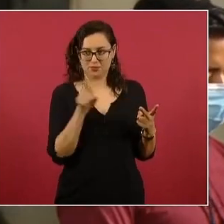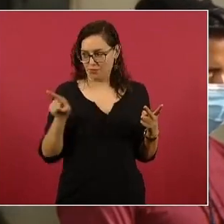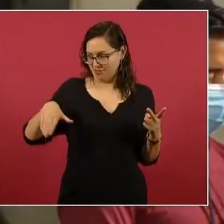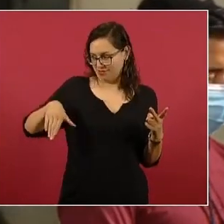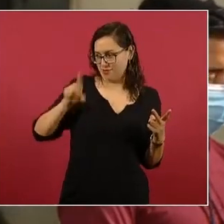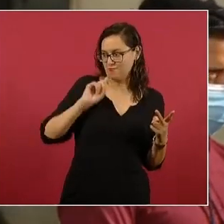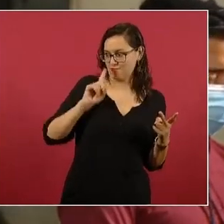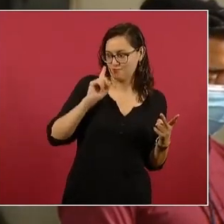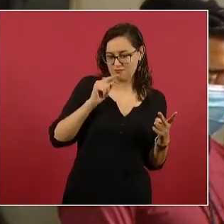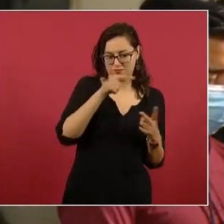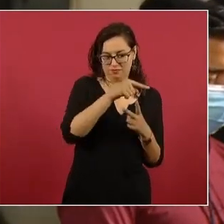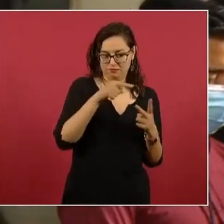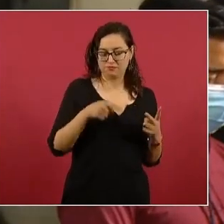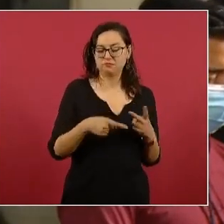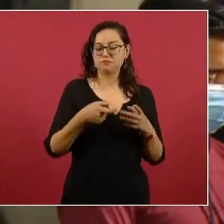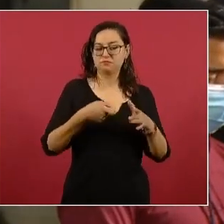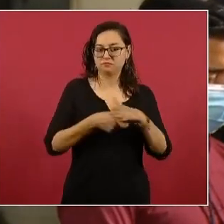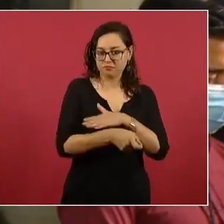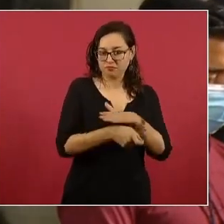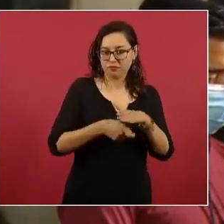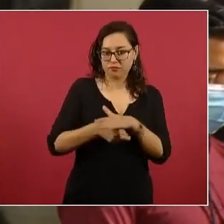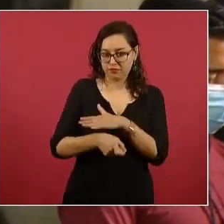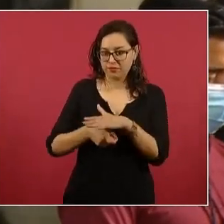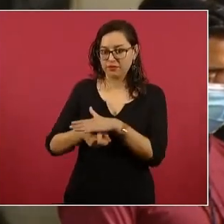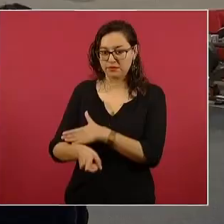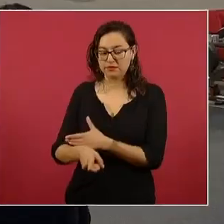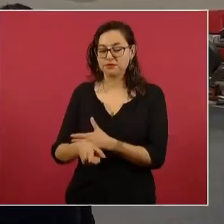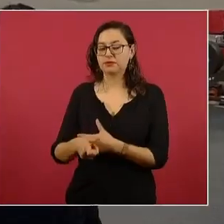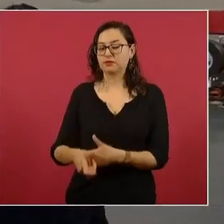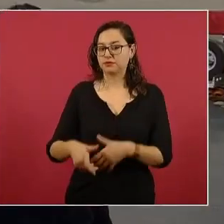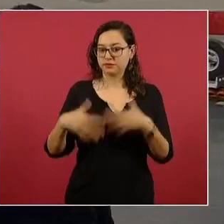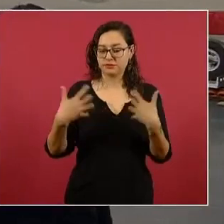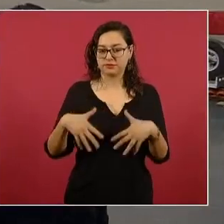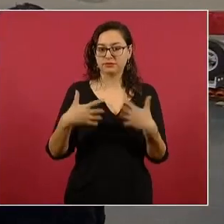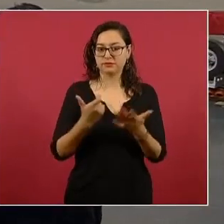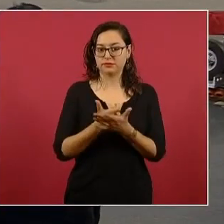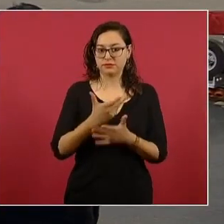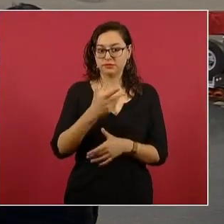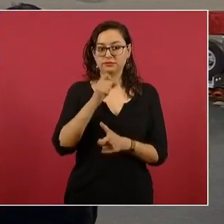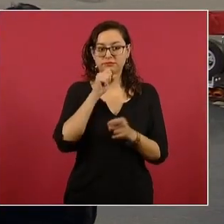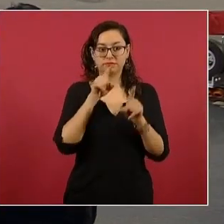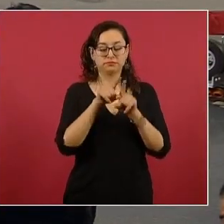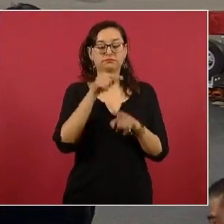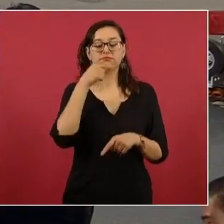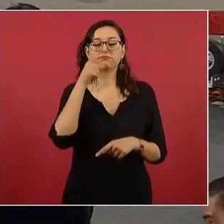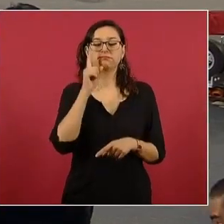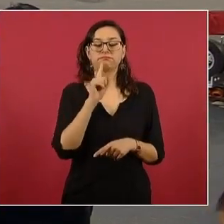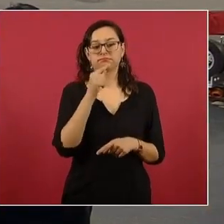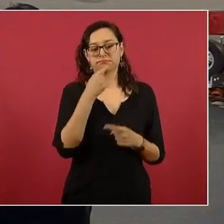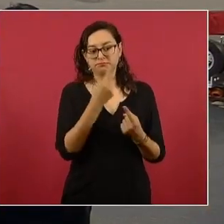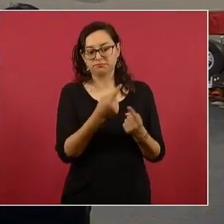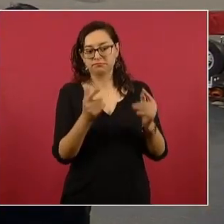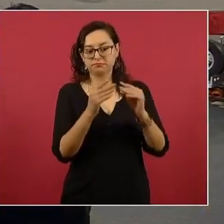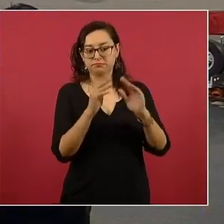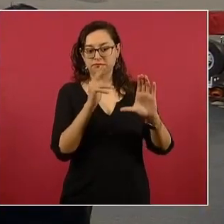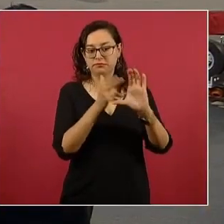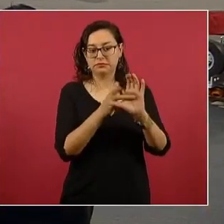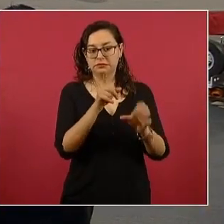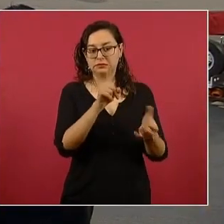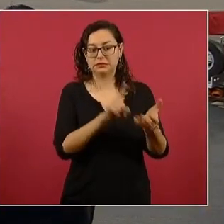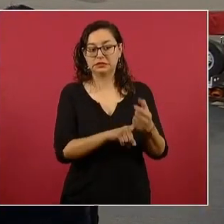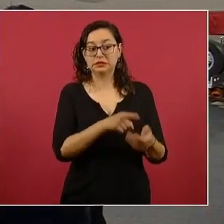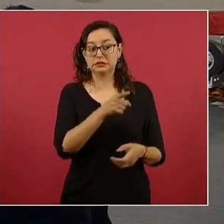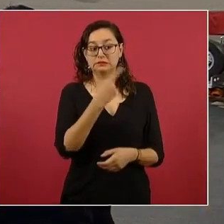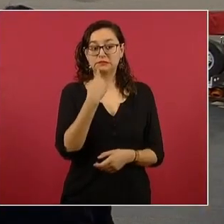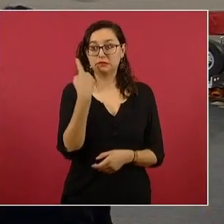destino y usufructo. También hay más niños y niñas en el desamparo en estos refugios y se informó que los empleados de estos están